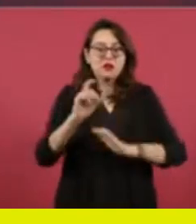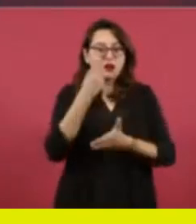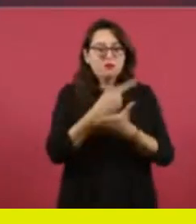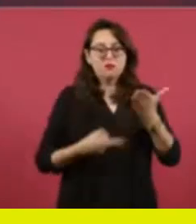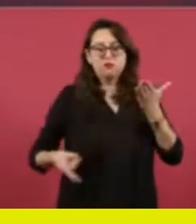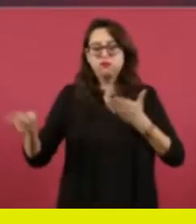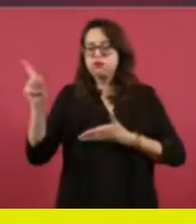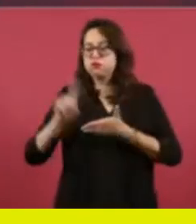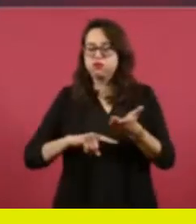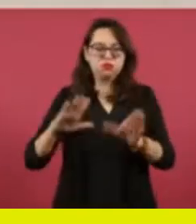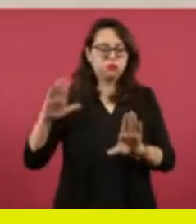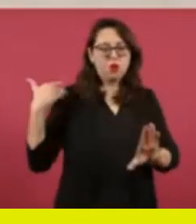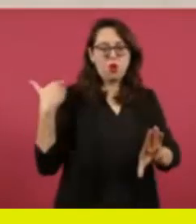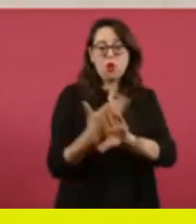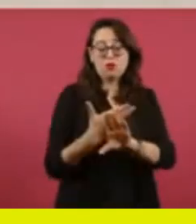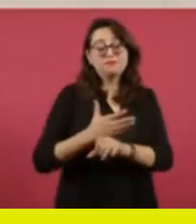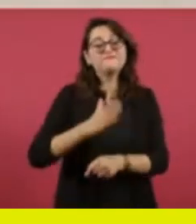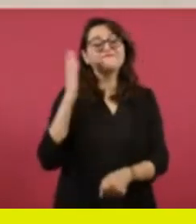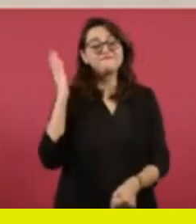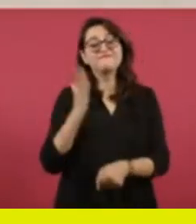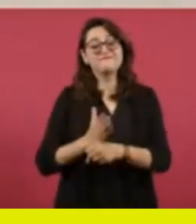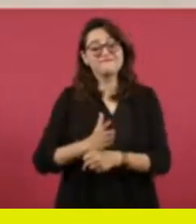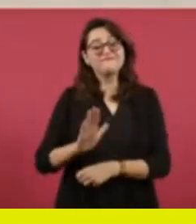mucho castigo.